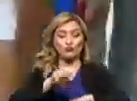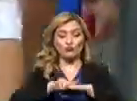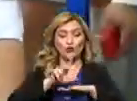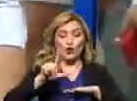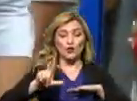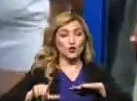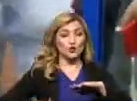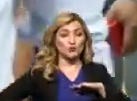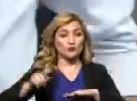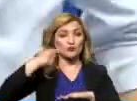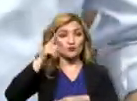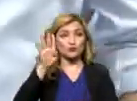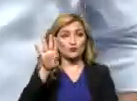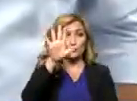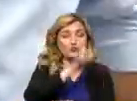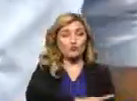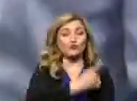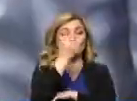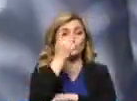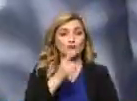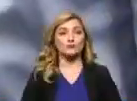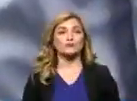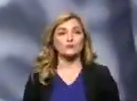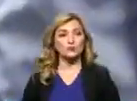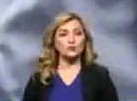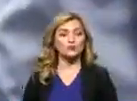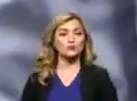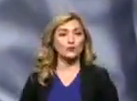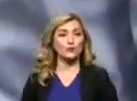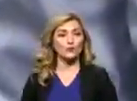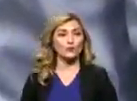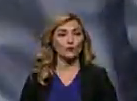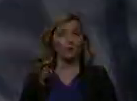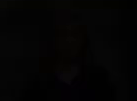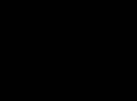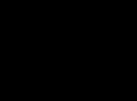de Salud por los próximos 45 días. Joana Ramos, 24 horas.